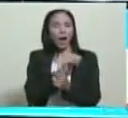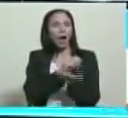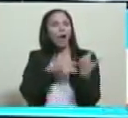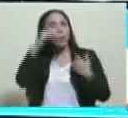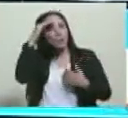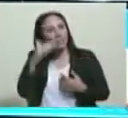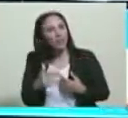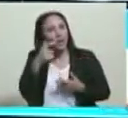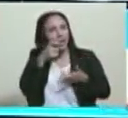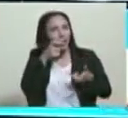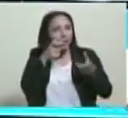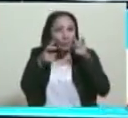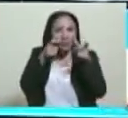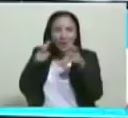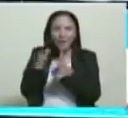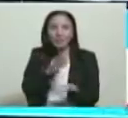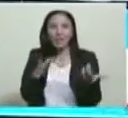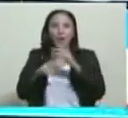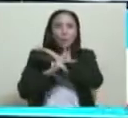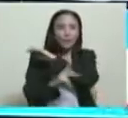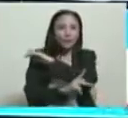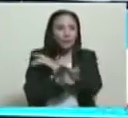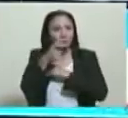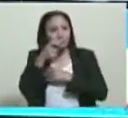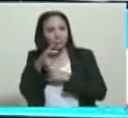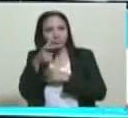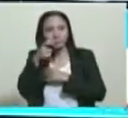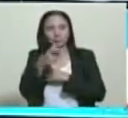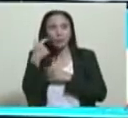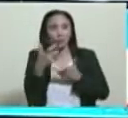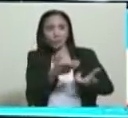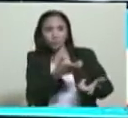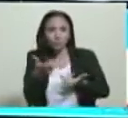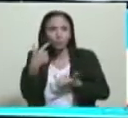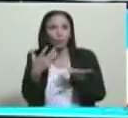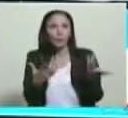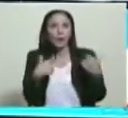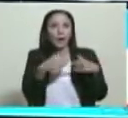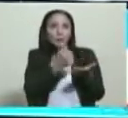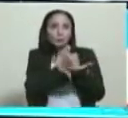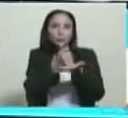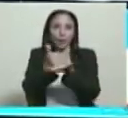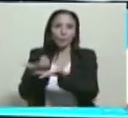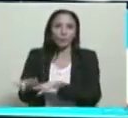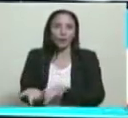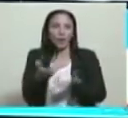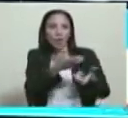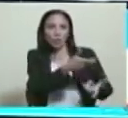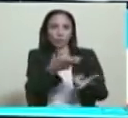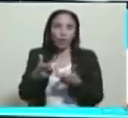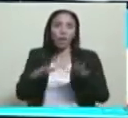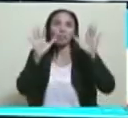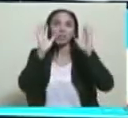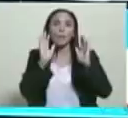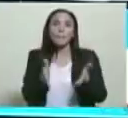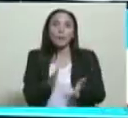10.000 guardias forestales, jóvenes. La última iniciativa, los bomberos forestales, 10.000